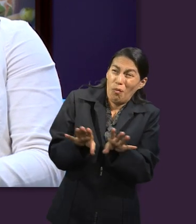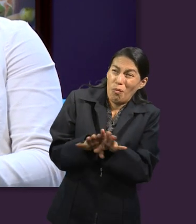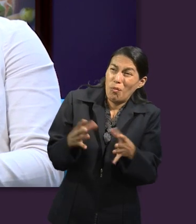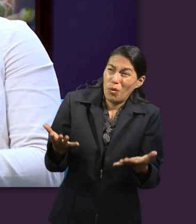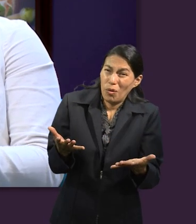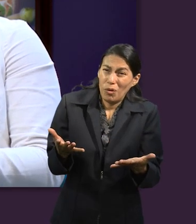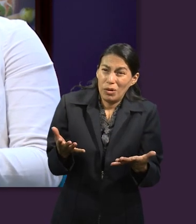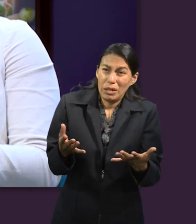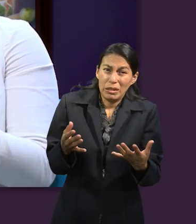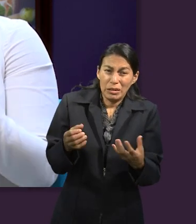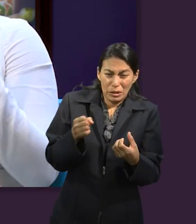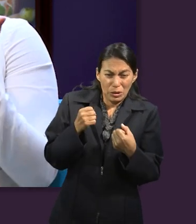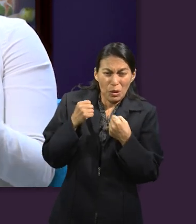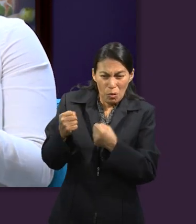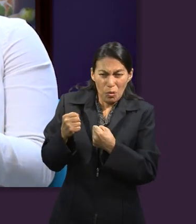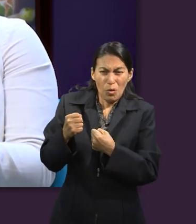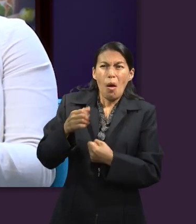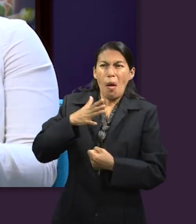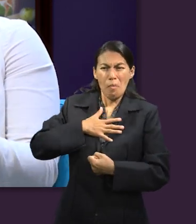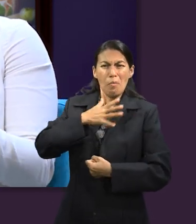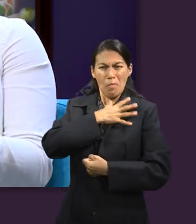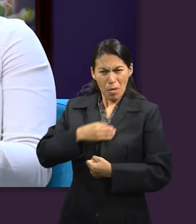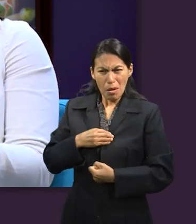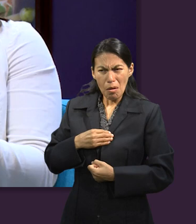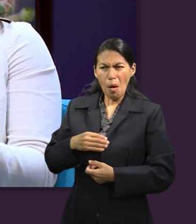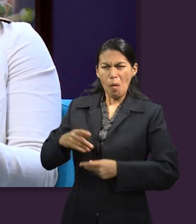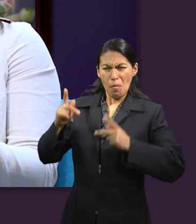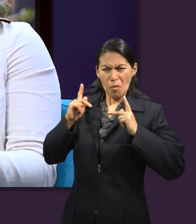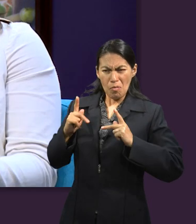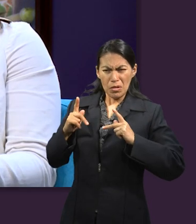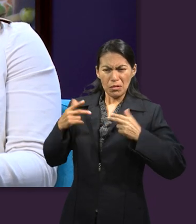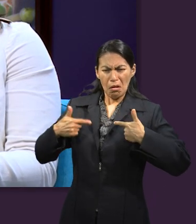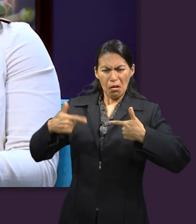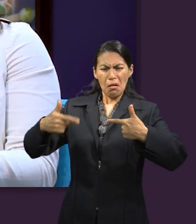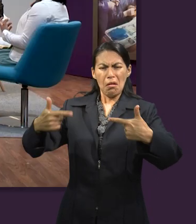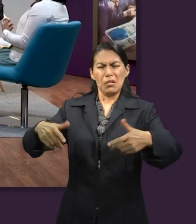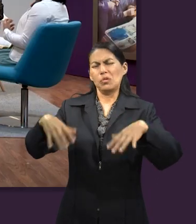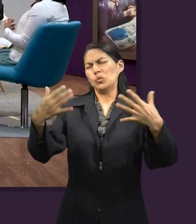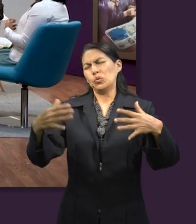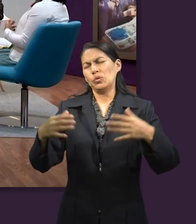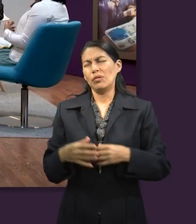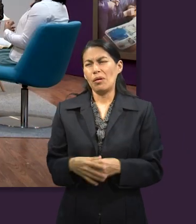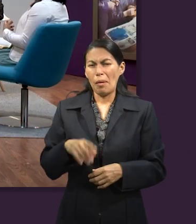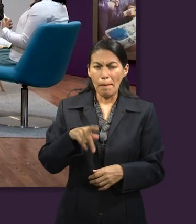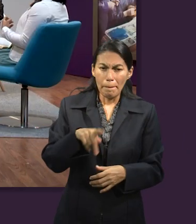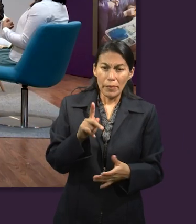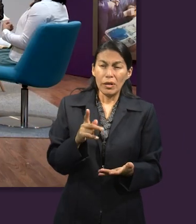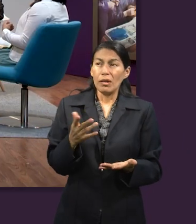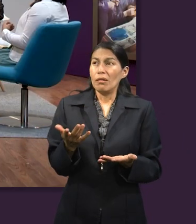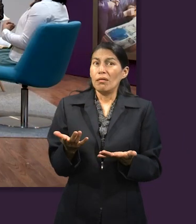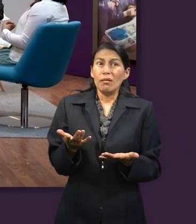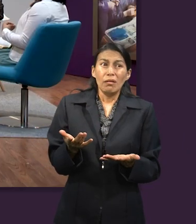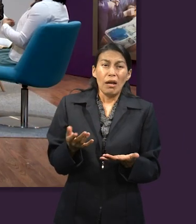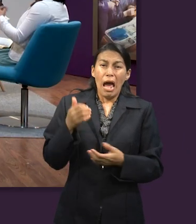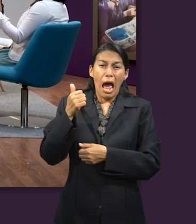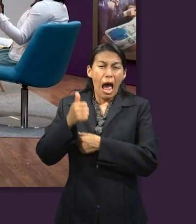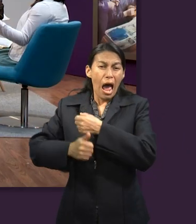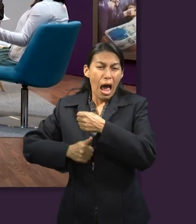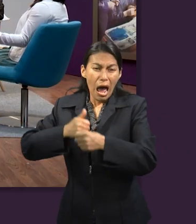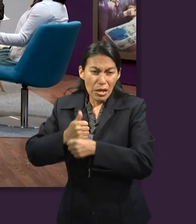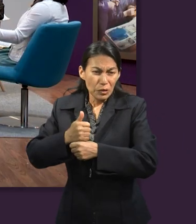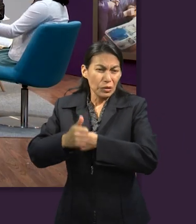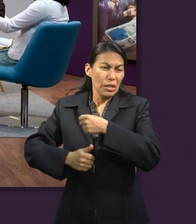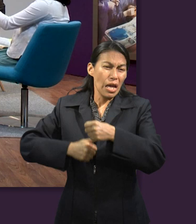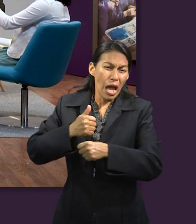era implicaba él tenía la certeza de que su hijo era el hijo de la promesa pero a su vez el dolor de algo que